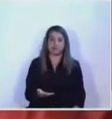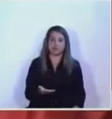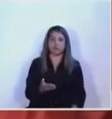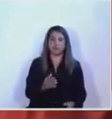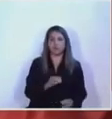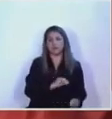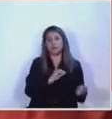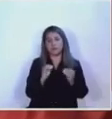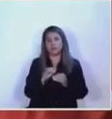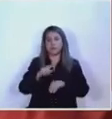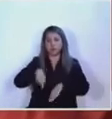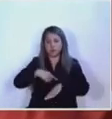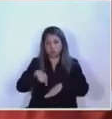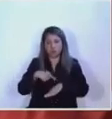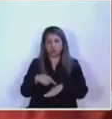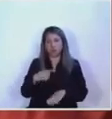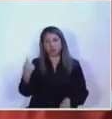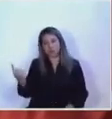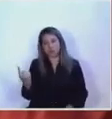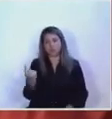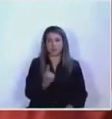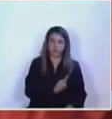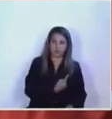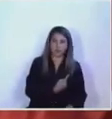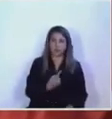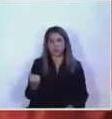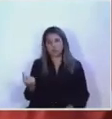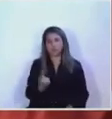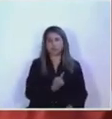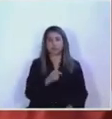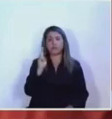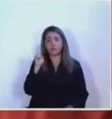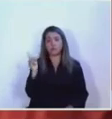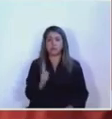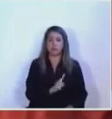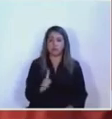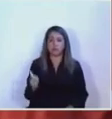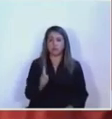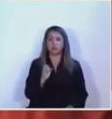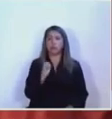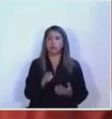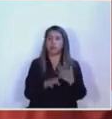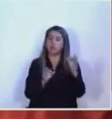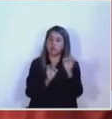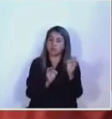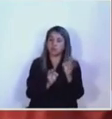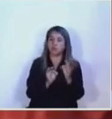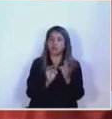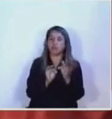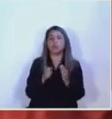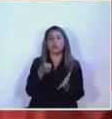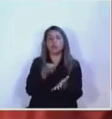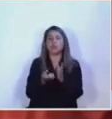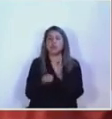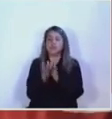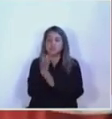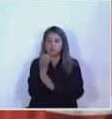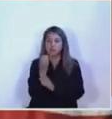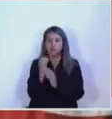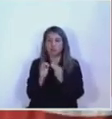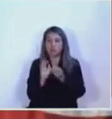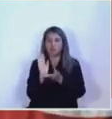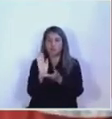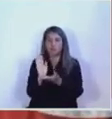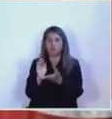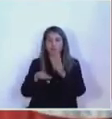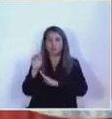trasladarse por horas entre ida y vuelta de la casa al trabajo, o la de aquel que recomendaba a los románticos comprar flores porque era el producto en el